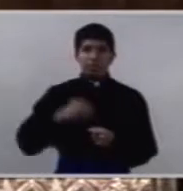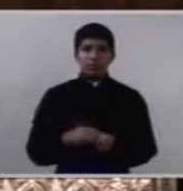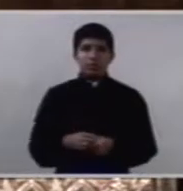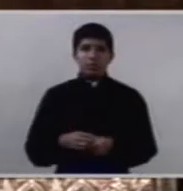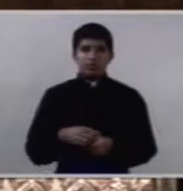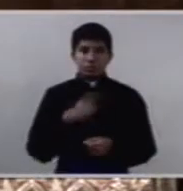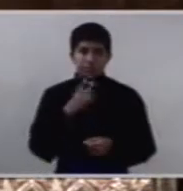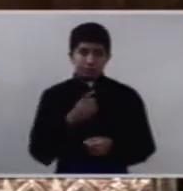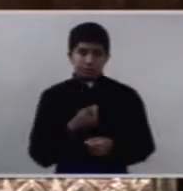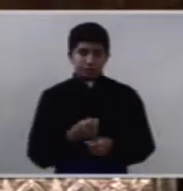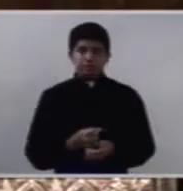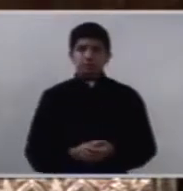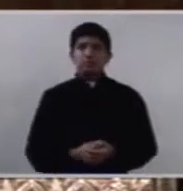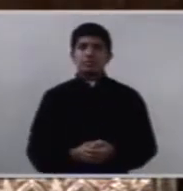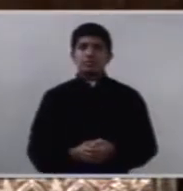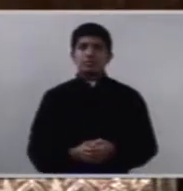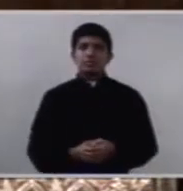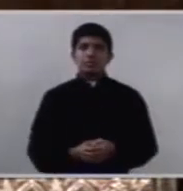Dice así: